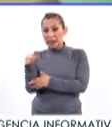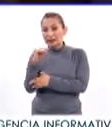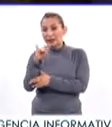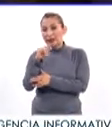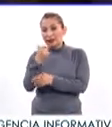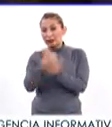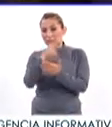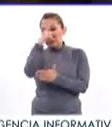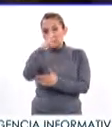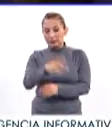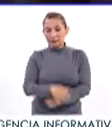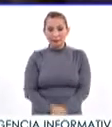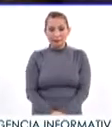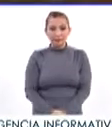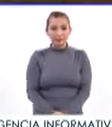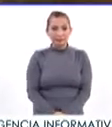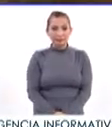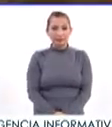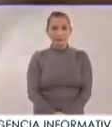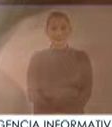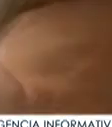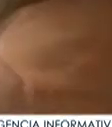en la Ciudad de México.